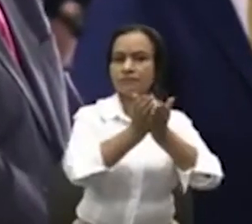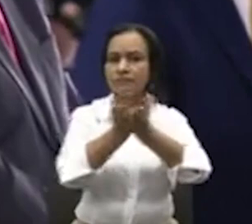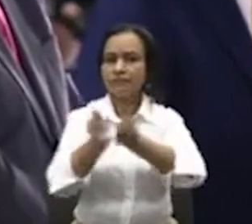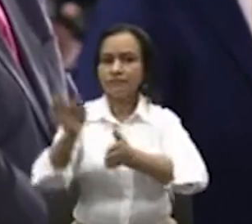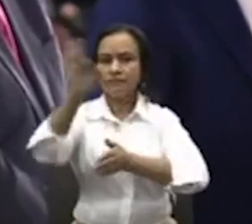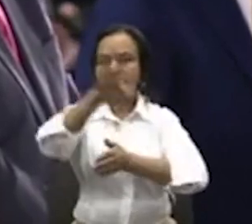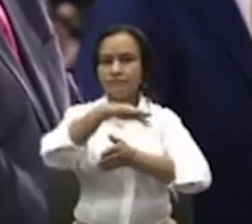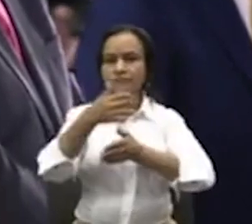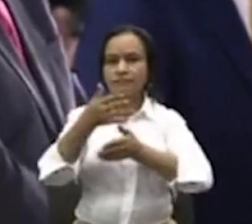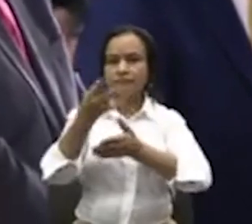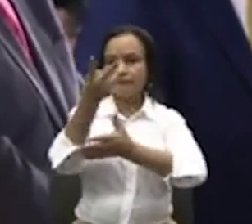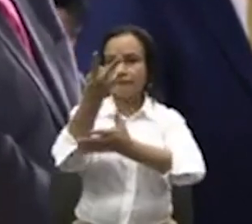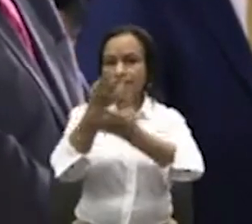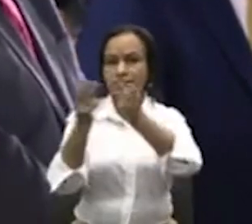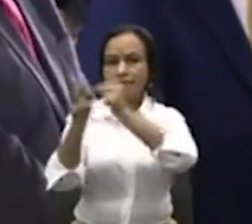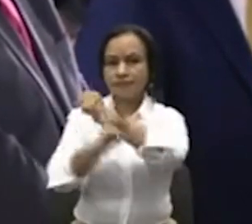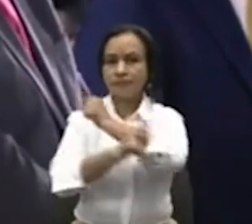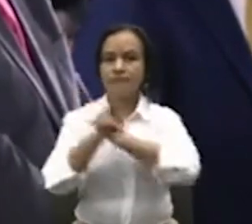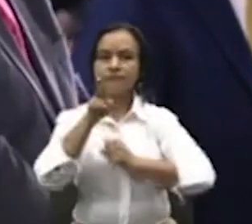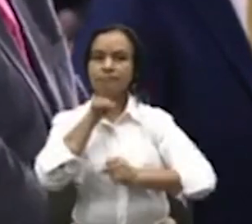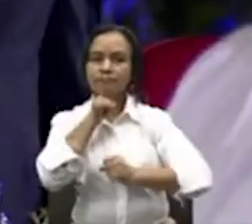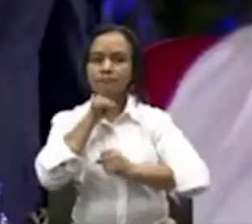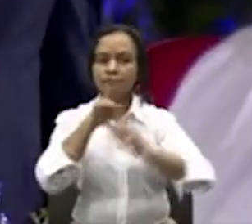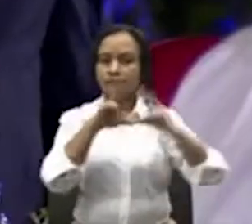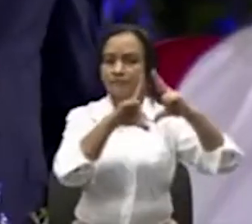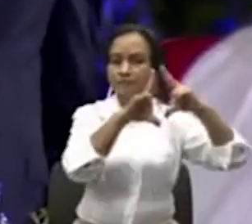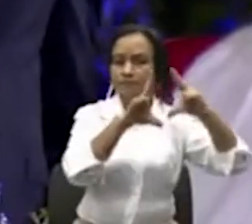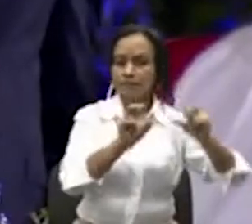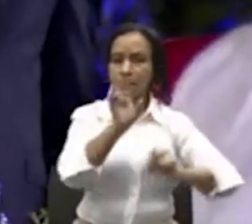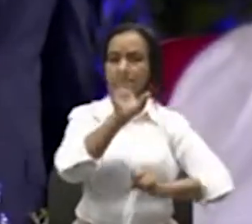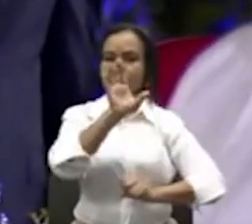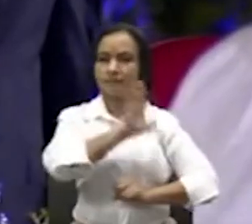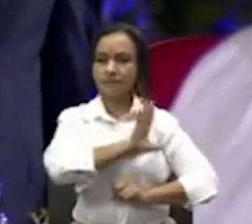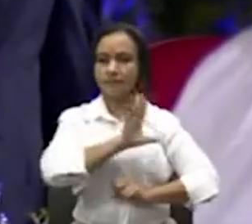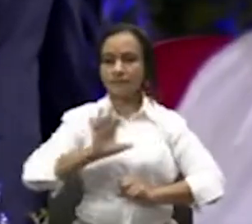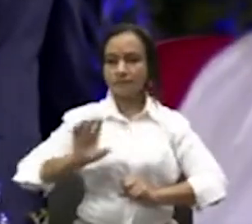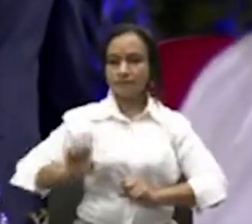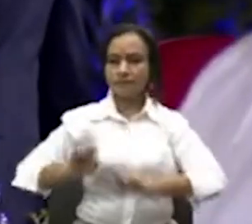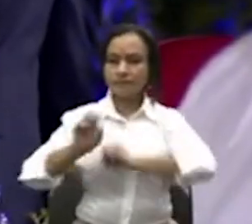que compartimos con Honduras, Nicaragua y El Salvador,